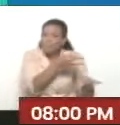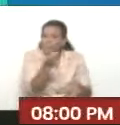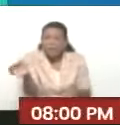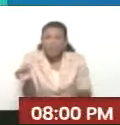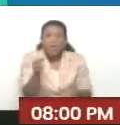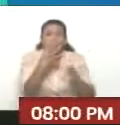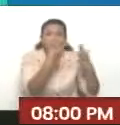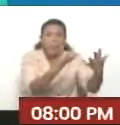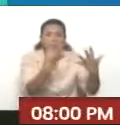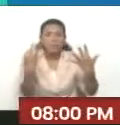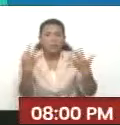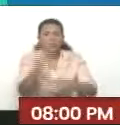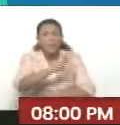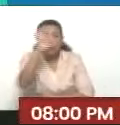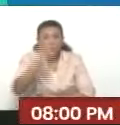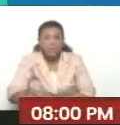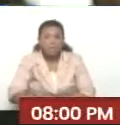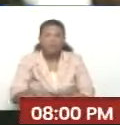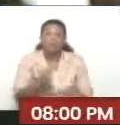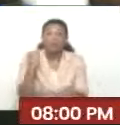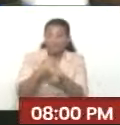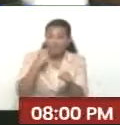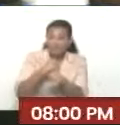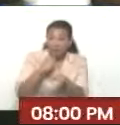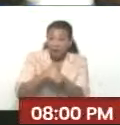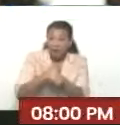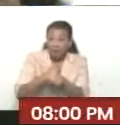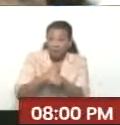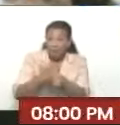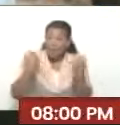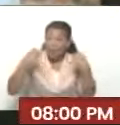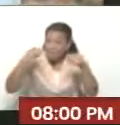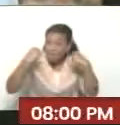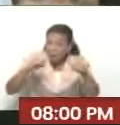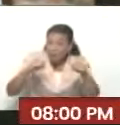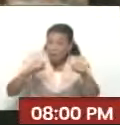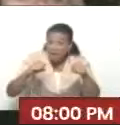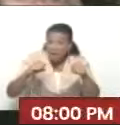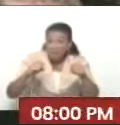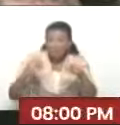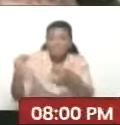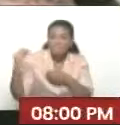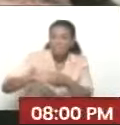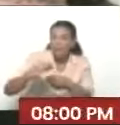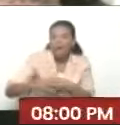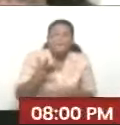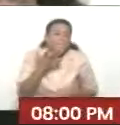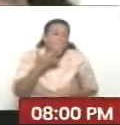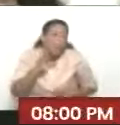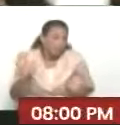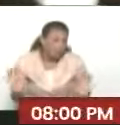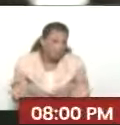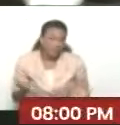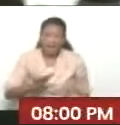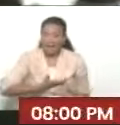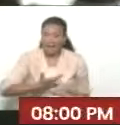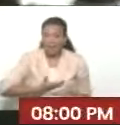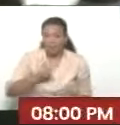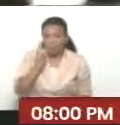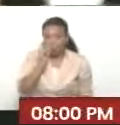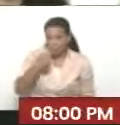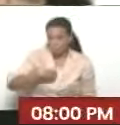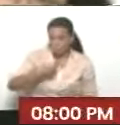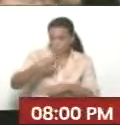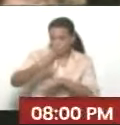sido 98%. De ejecución, pero en la práctica lo que pasa es que van más allá. Por ejemplo, el alcalde y yo fuimos